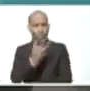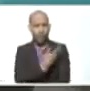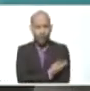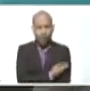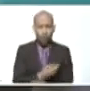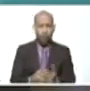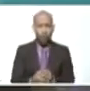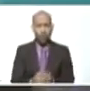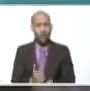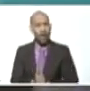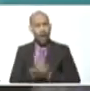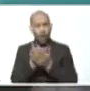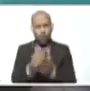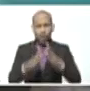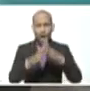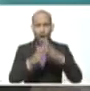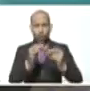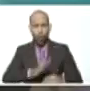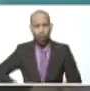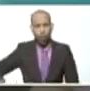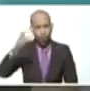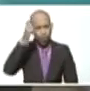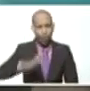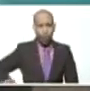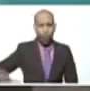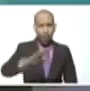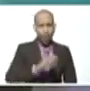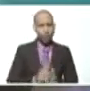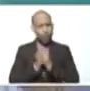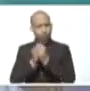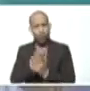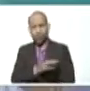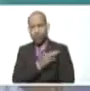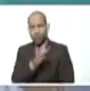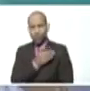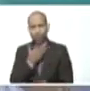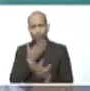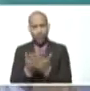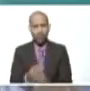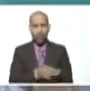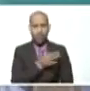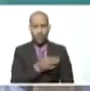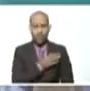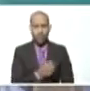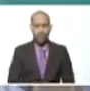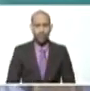que favorezca a toda la población. Roguemos al Señor.